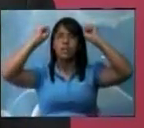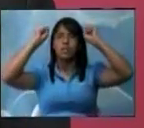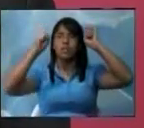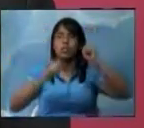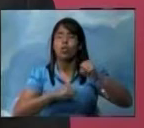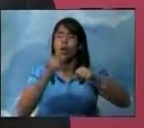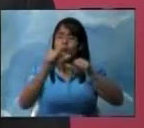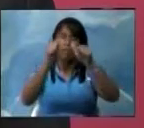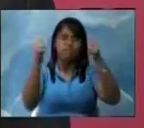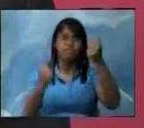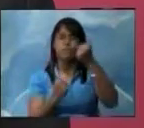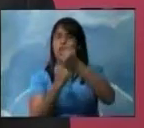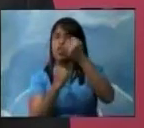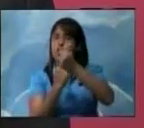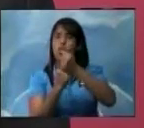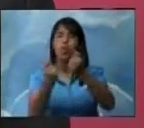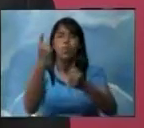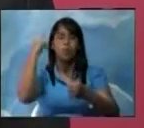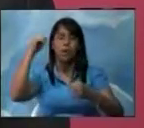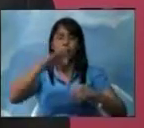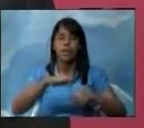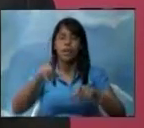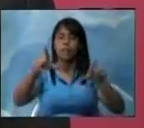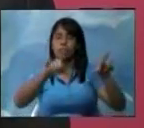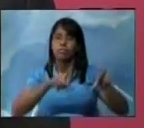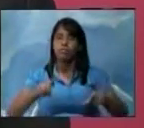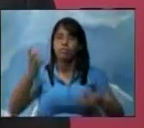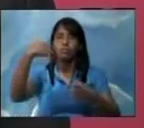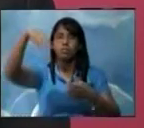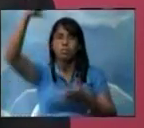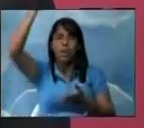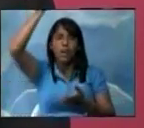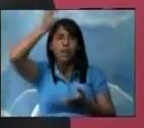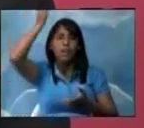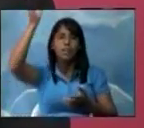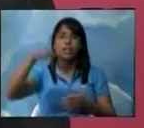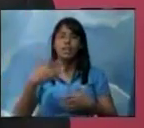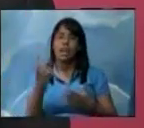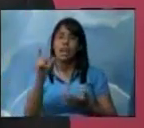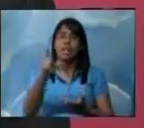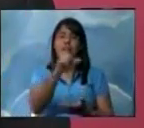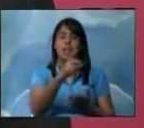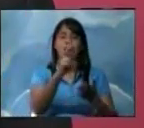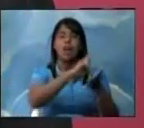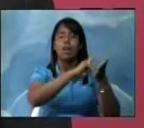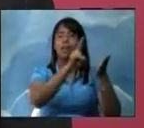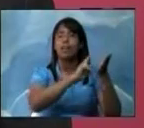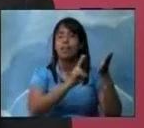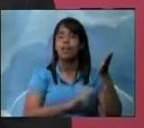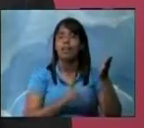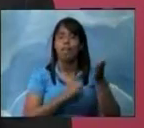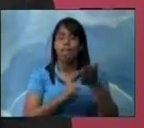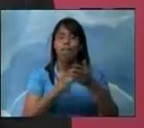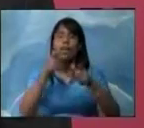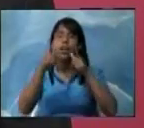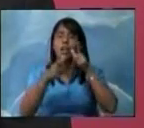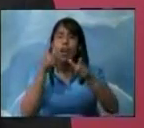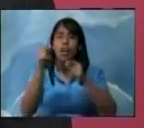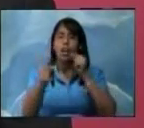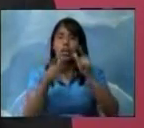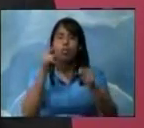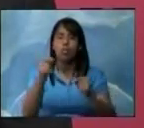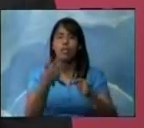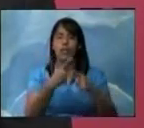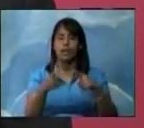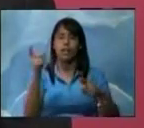e idóneos para estar en el palacio del rey, y que les enseñase las letras y la lengua de los